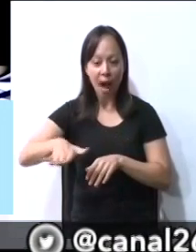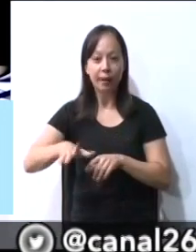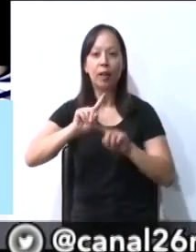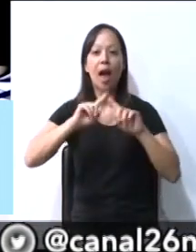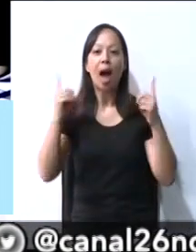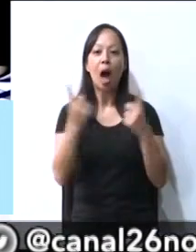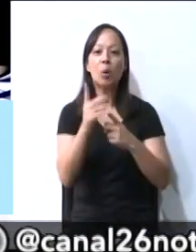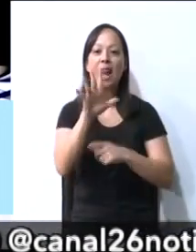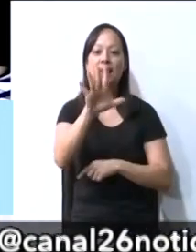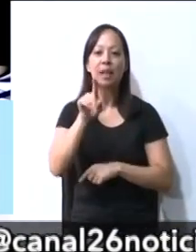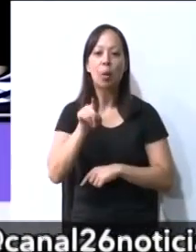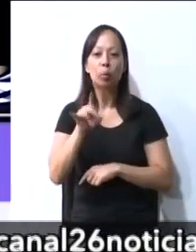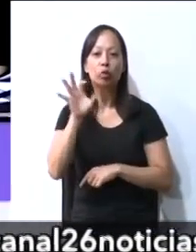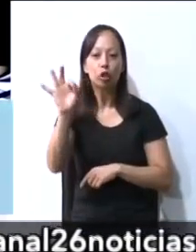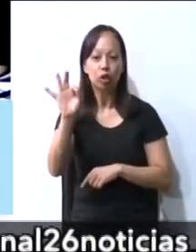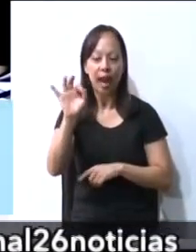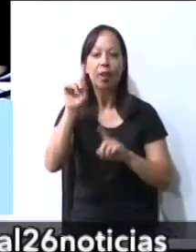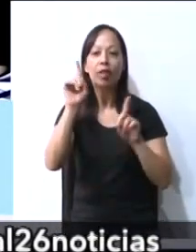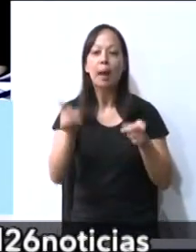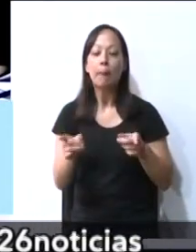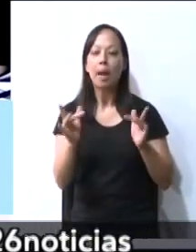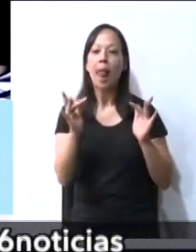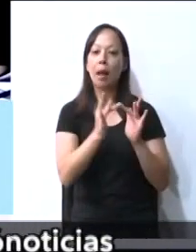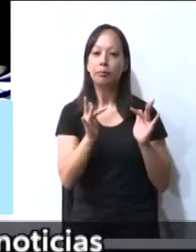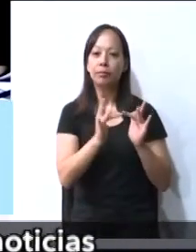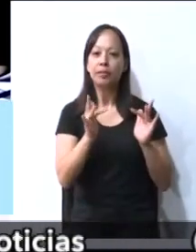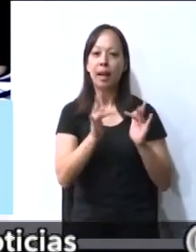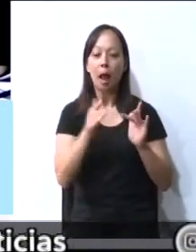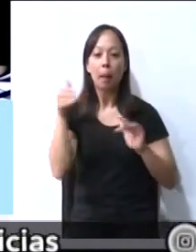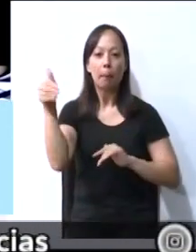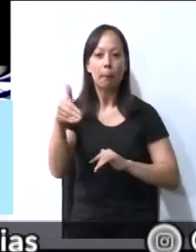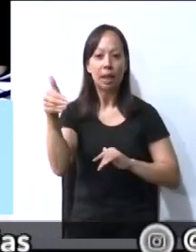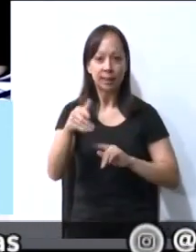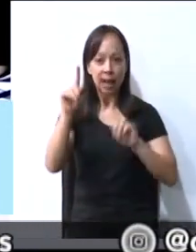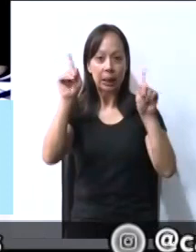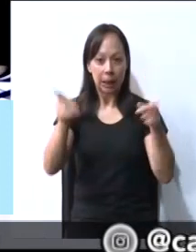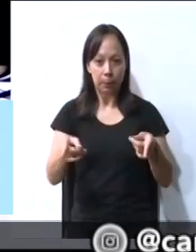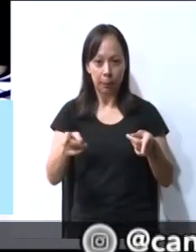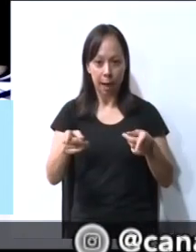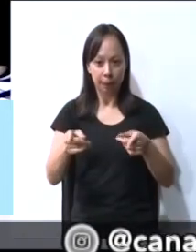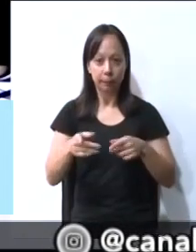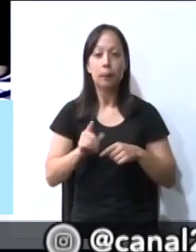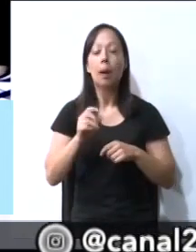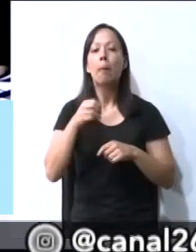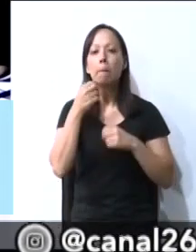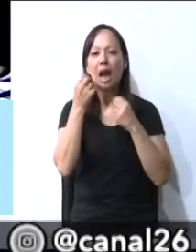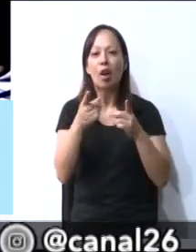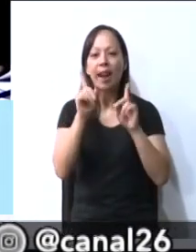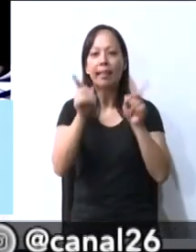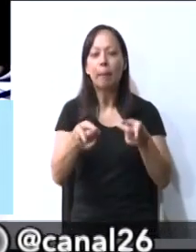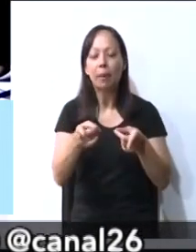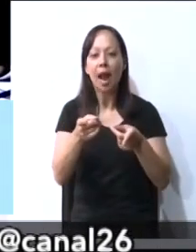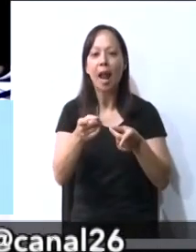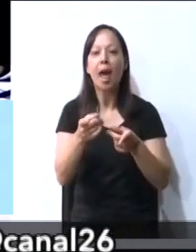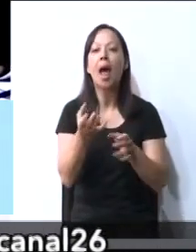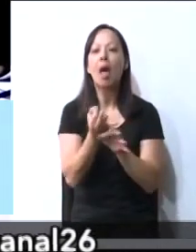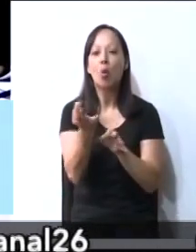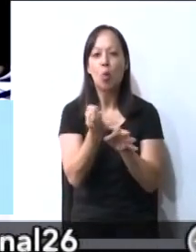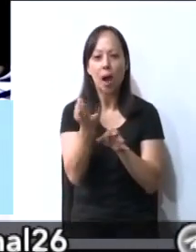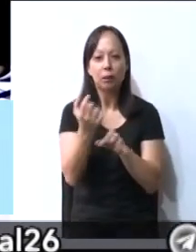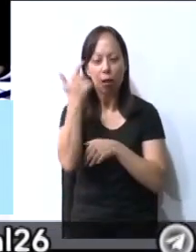5.0, que habiliten modalidades híbridas y además seguir mejorando la formación docente. Yo no tengo